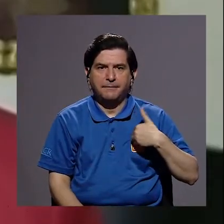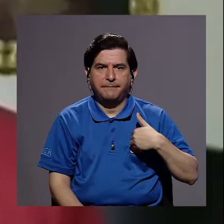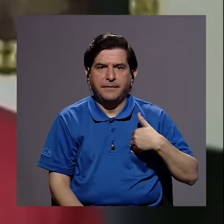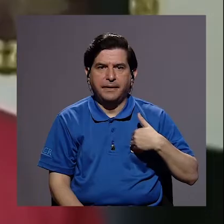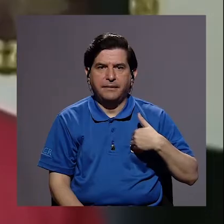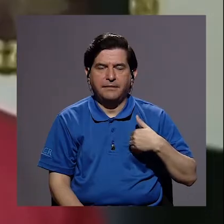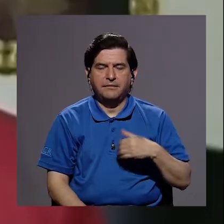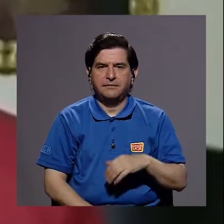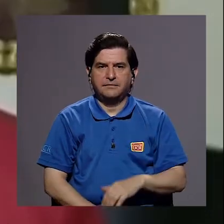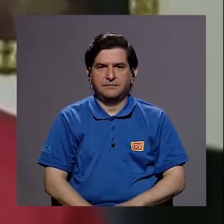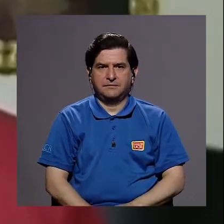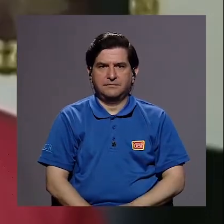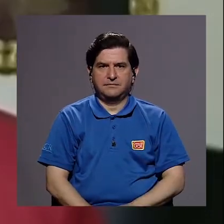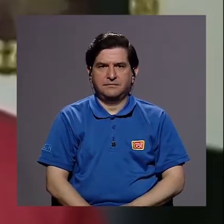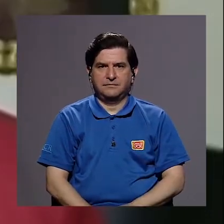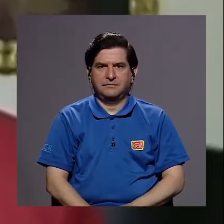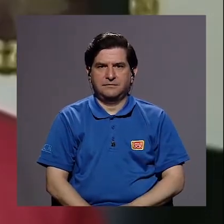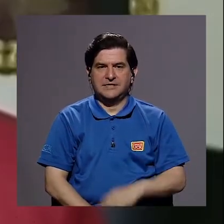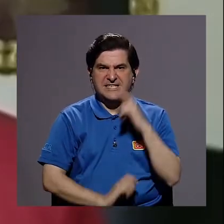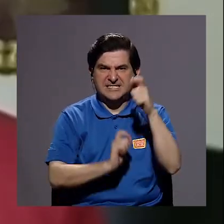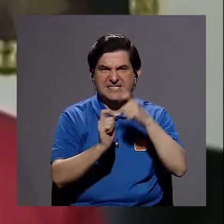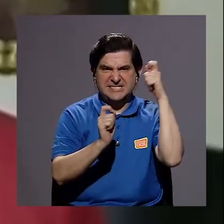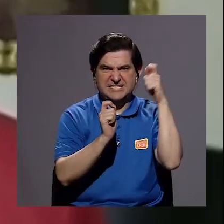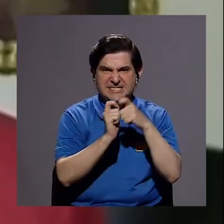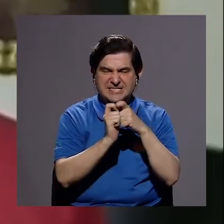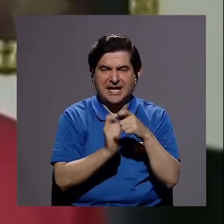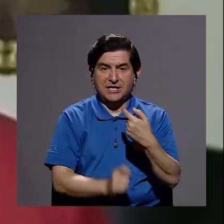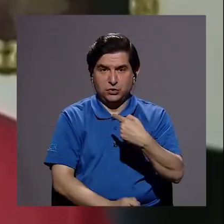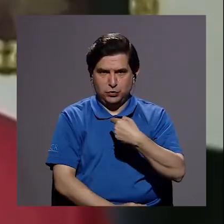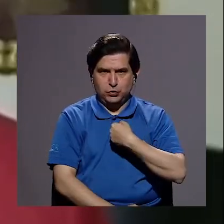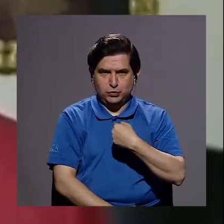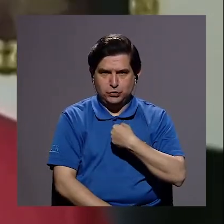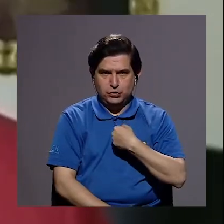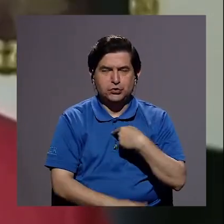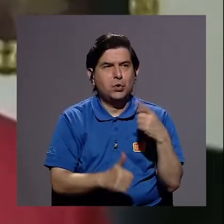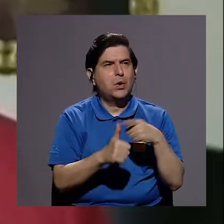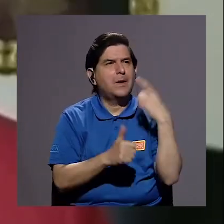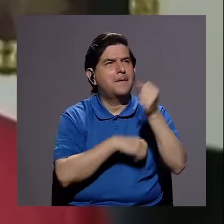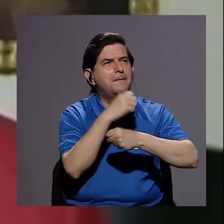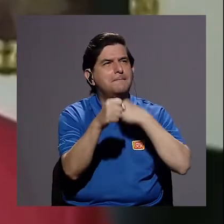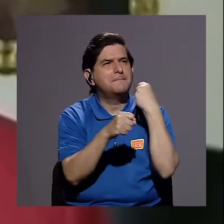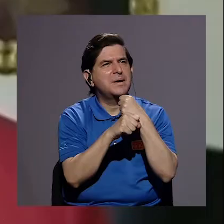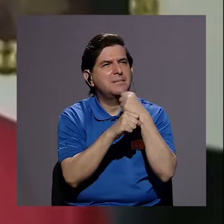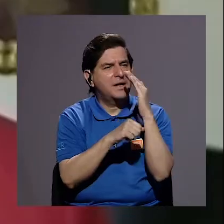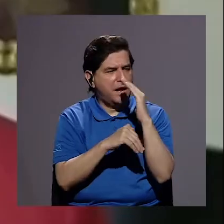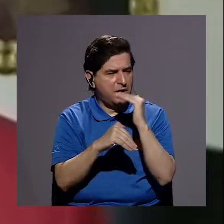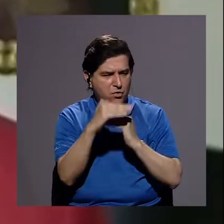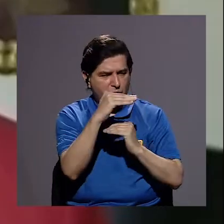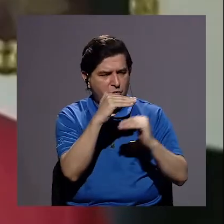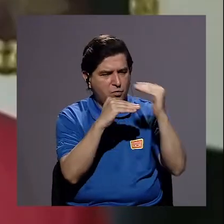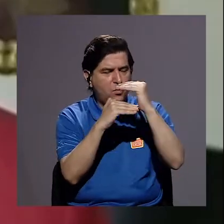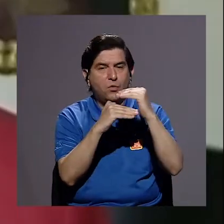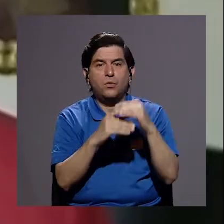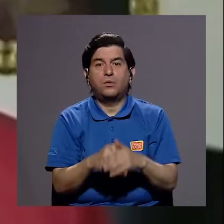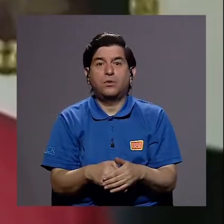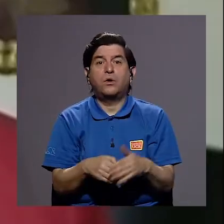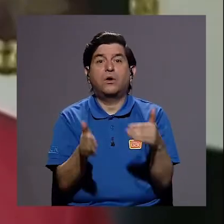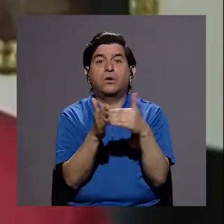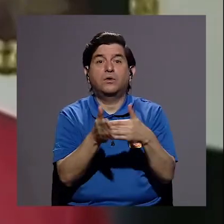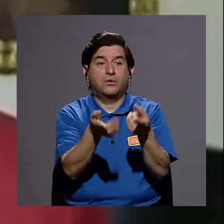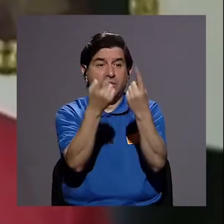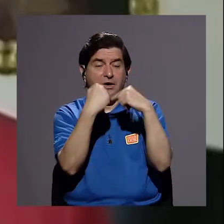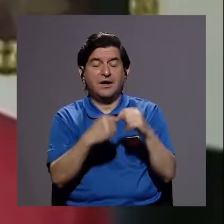hombres y fue precisamente estando yo en primer año de facultad que